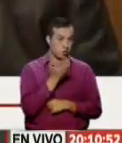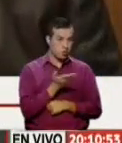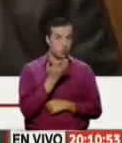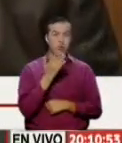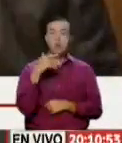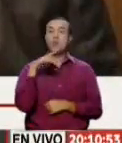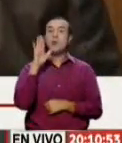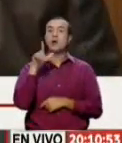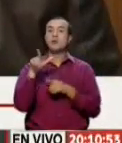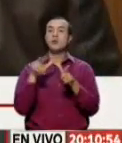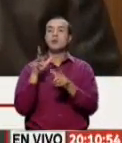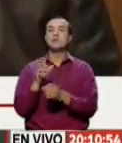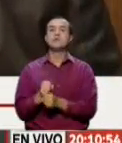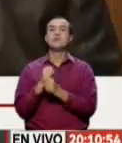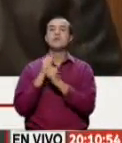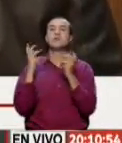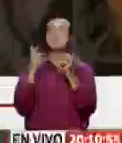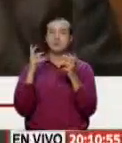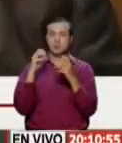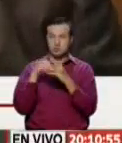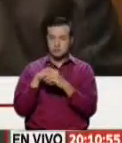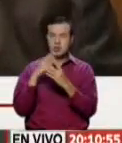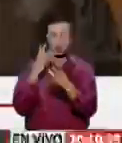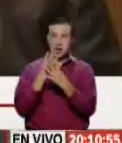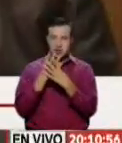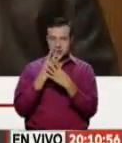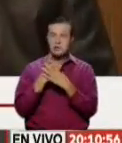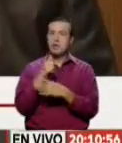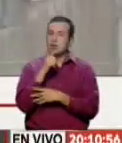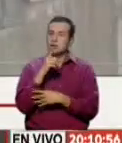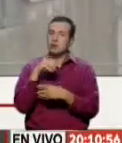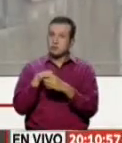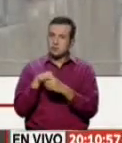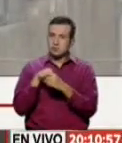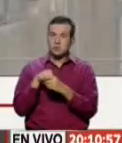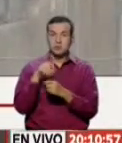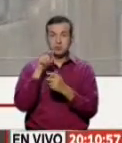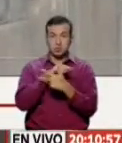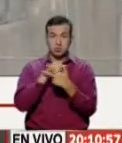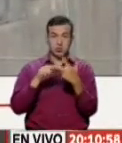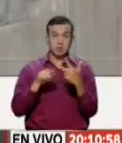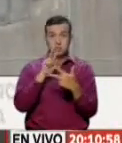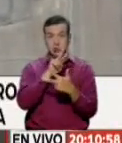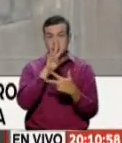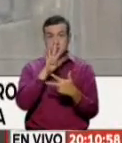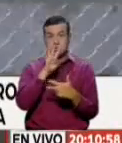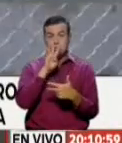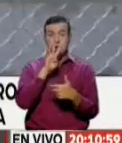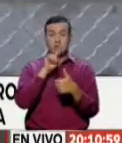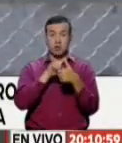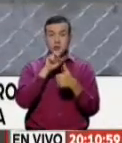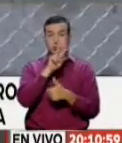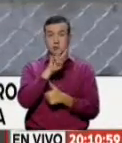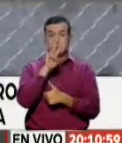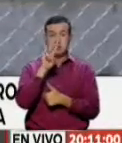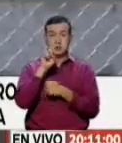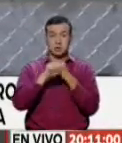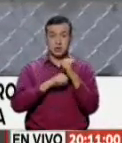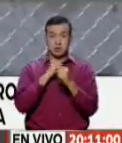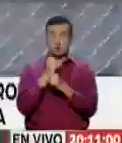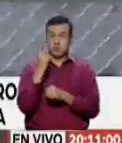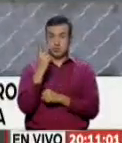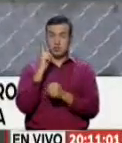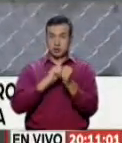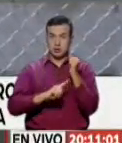seguro para ellos era trasladarlos al centro de detención provisional. Los sospechosos de entre 24 y 27 años de edad, dos de